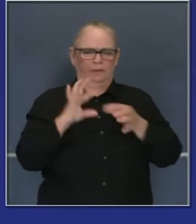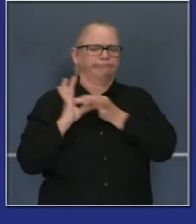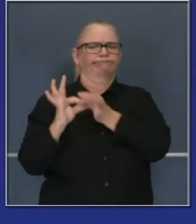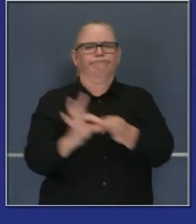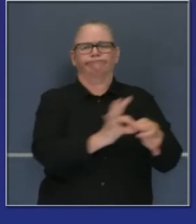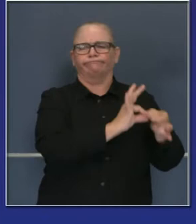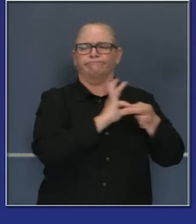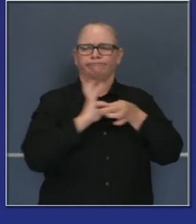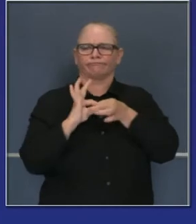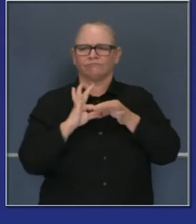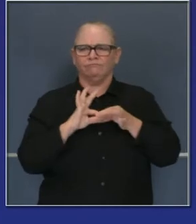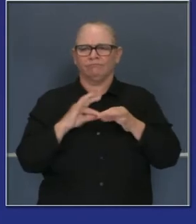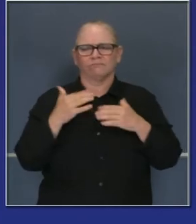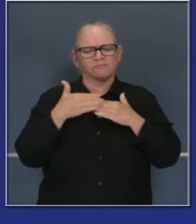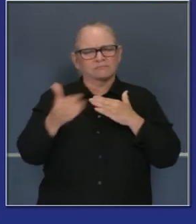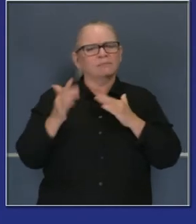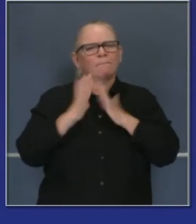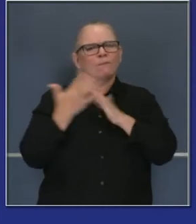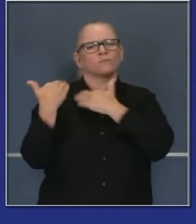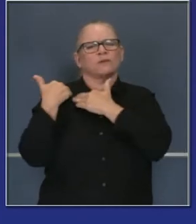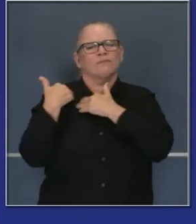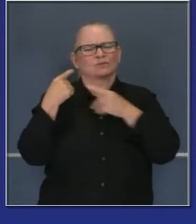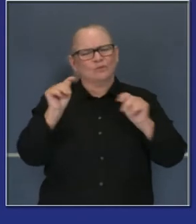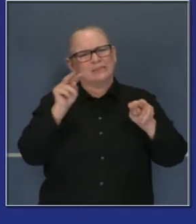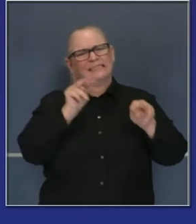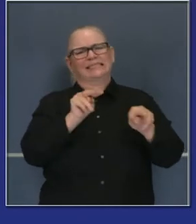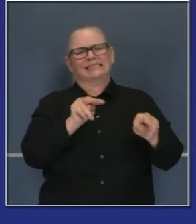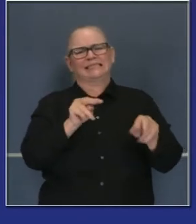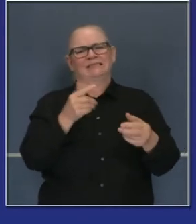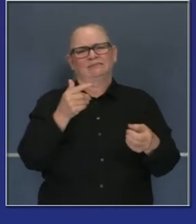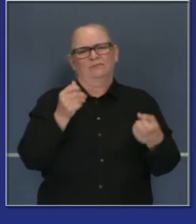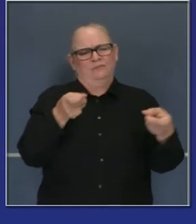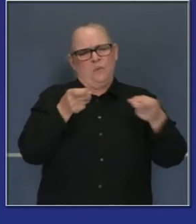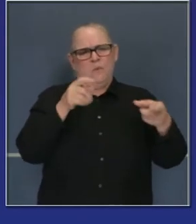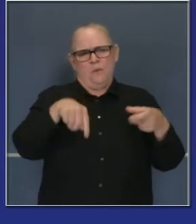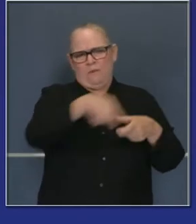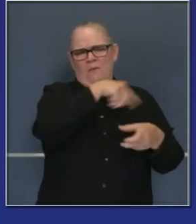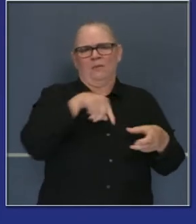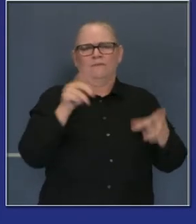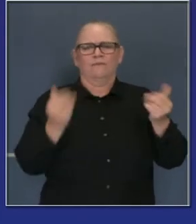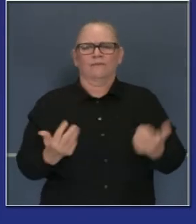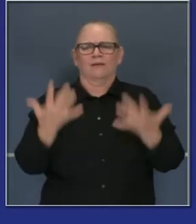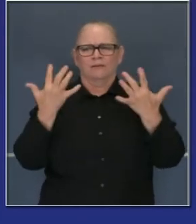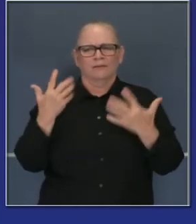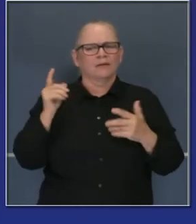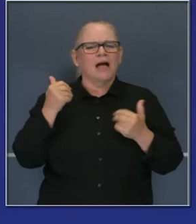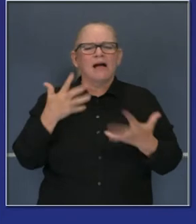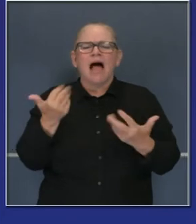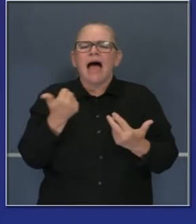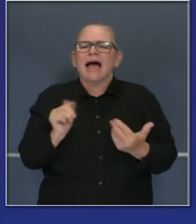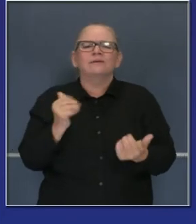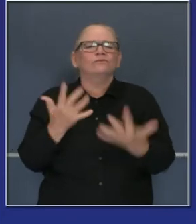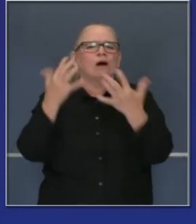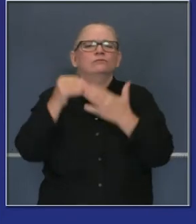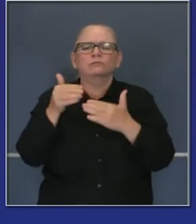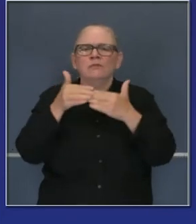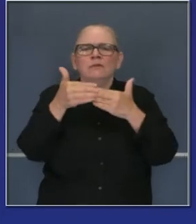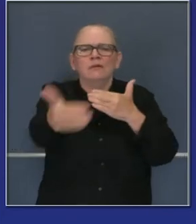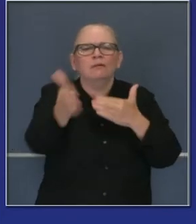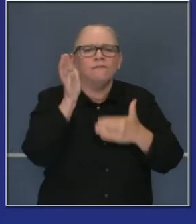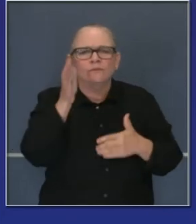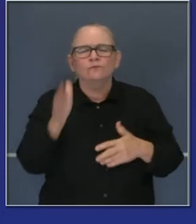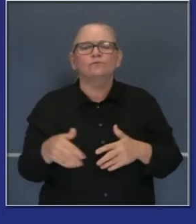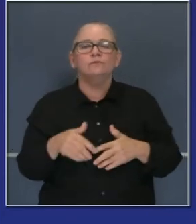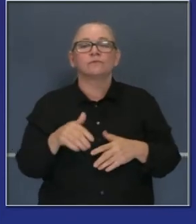colaborativo y es muy promisorio en el futuro pero es crítico por supuesto en cuanto a la supresión de los incendios el incendio no es